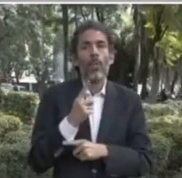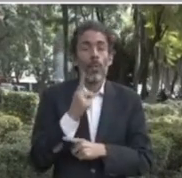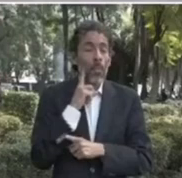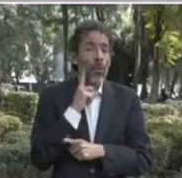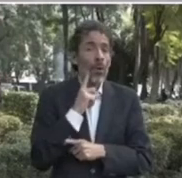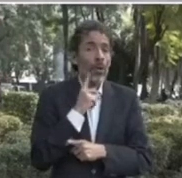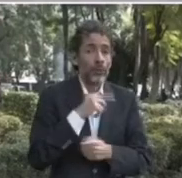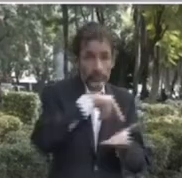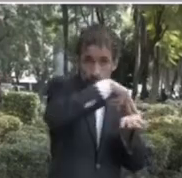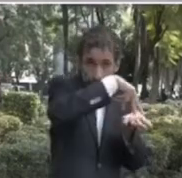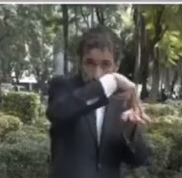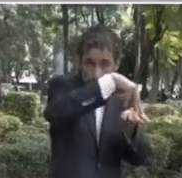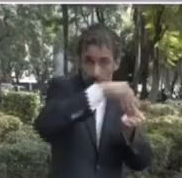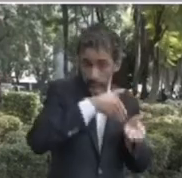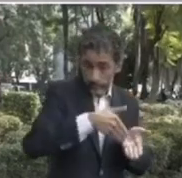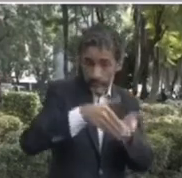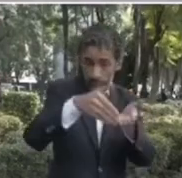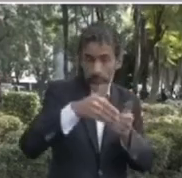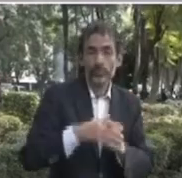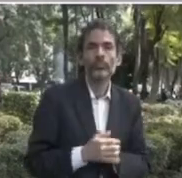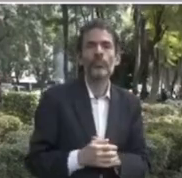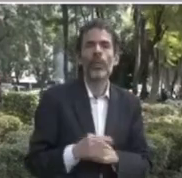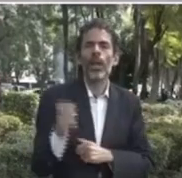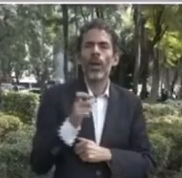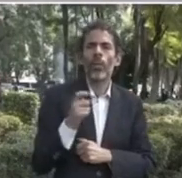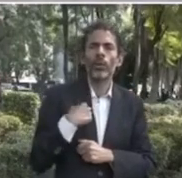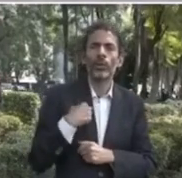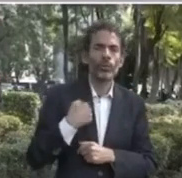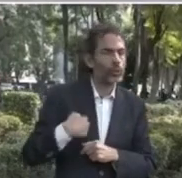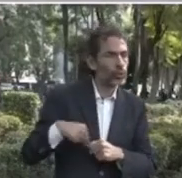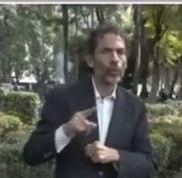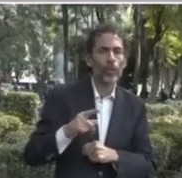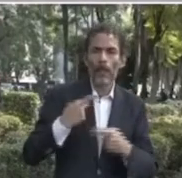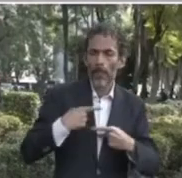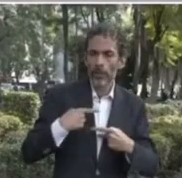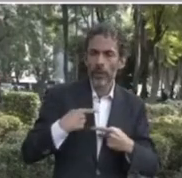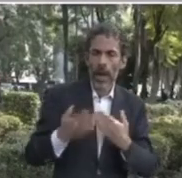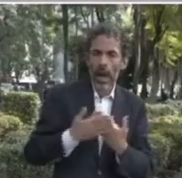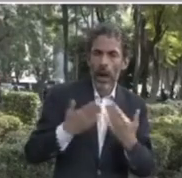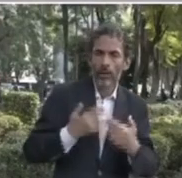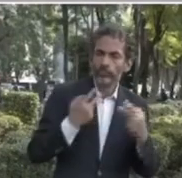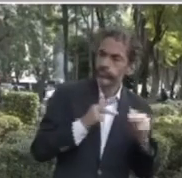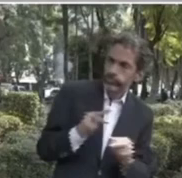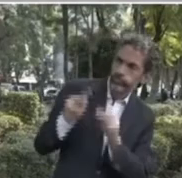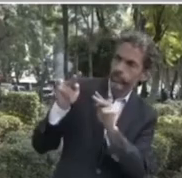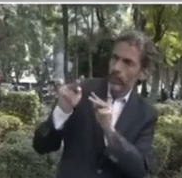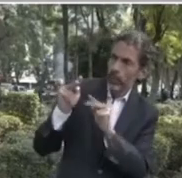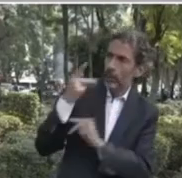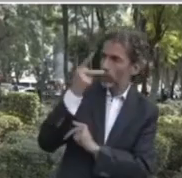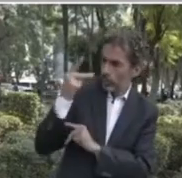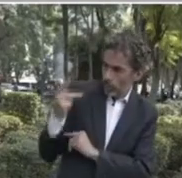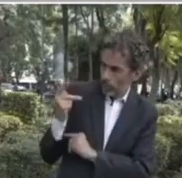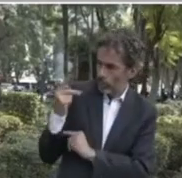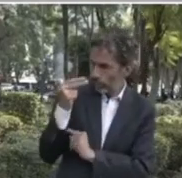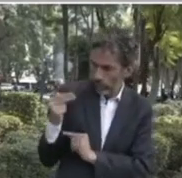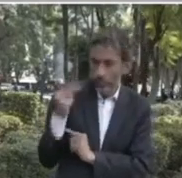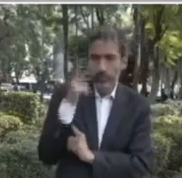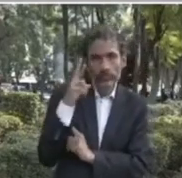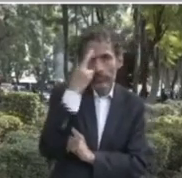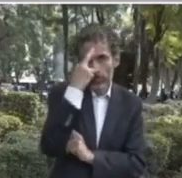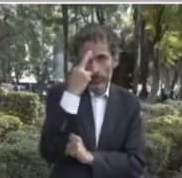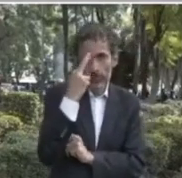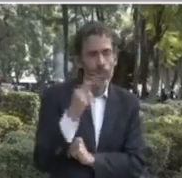sus estandartes, y cada vez que pasemos las nuevas generaciones y recordemos sus nombres, deberemos de saber que